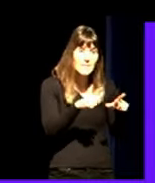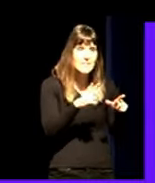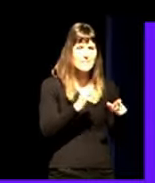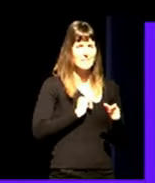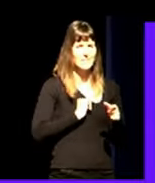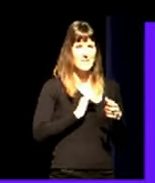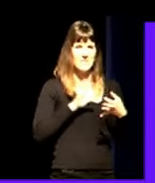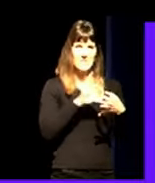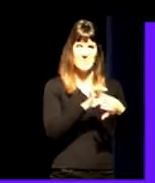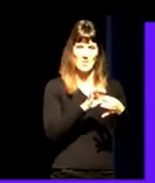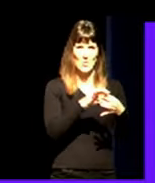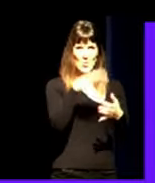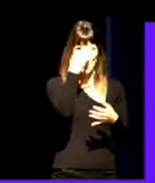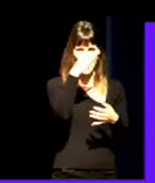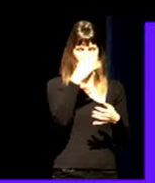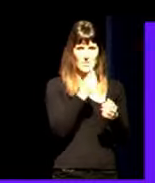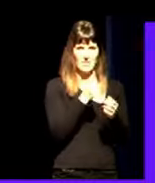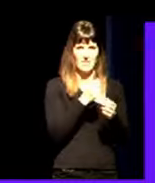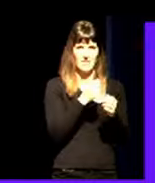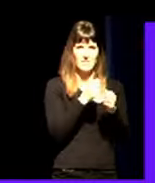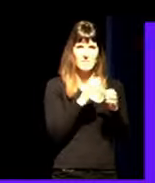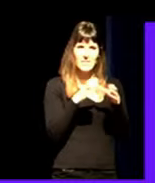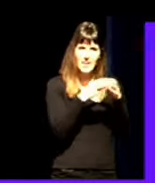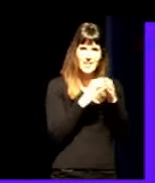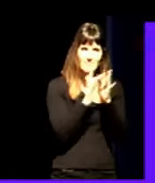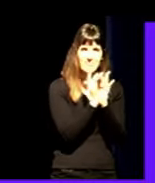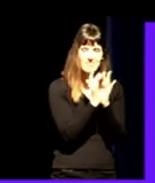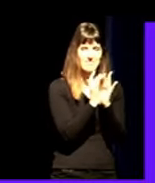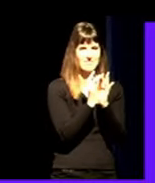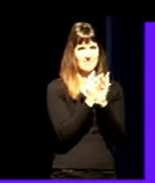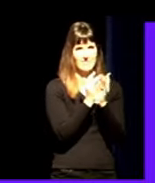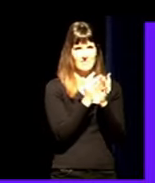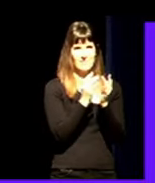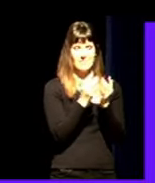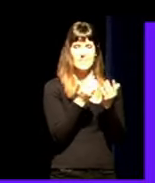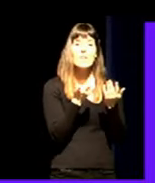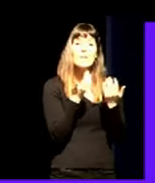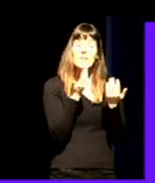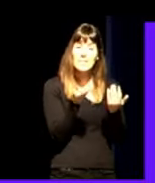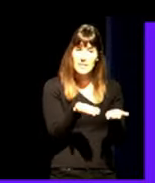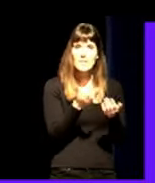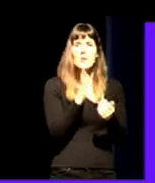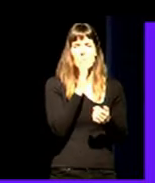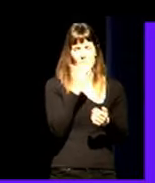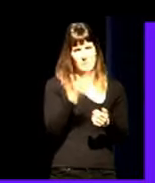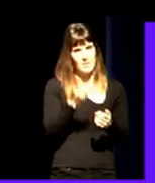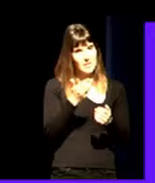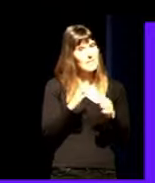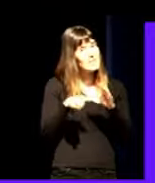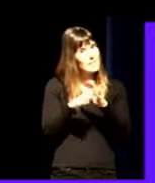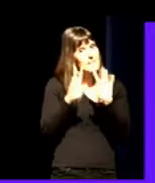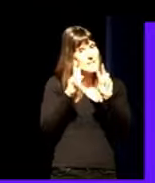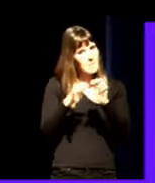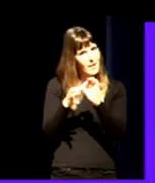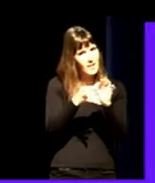que tenían de construcción de relatos, ¿no? Bueno, pues esto es importante seguir manteniéndolo,